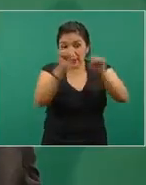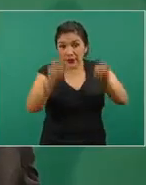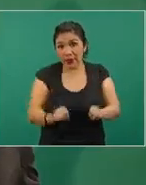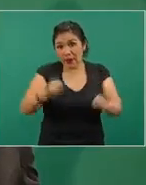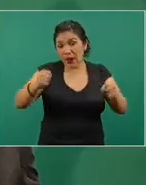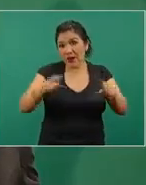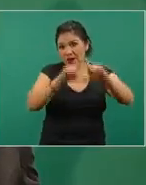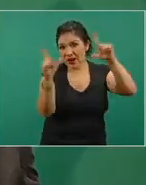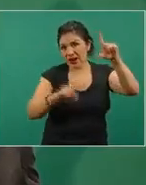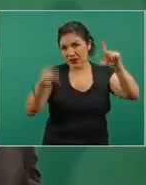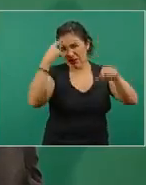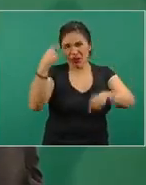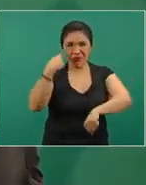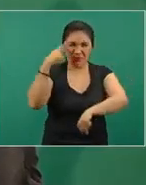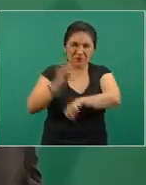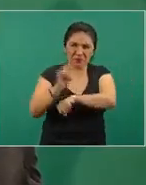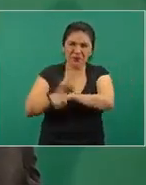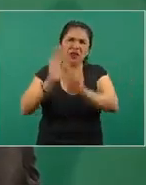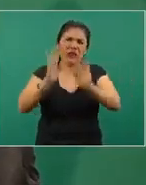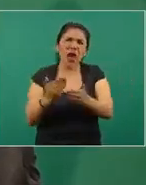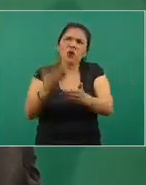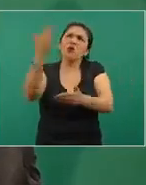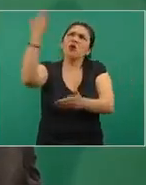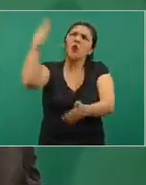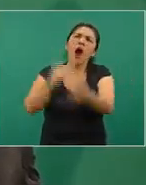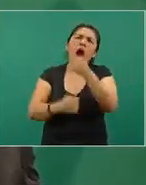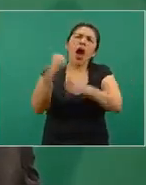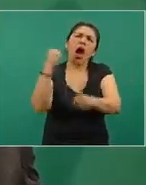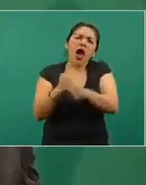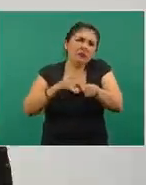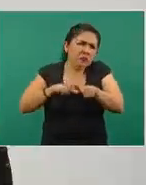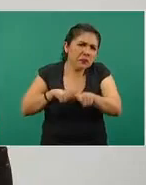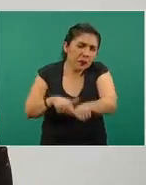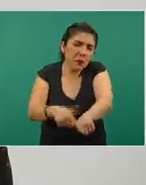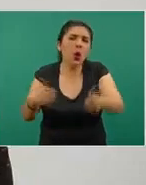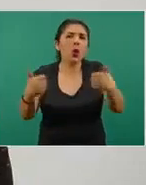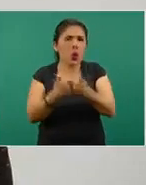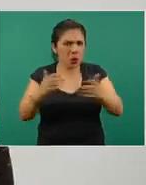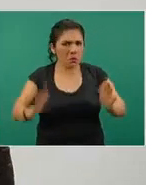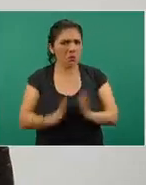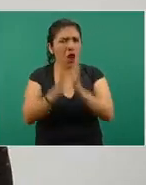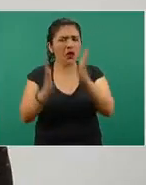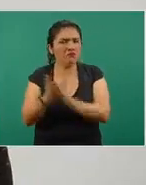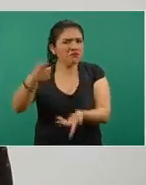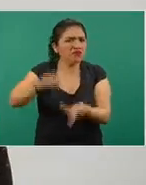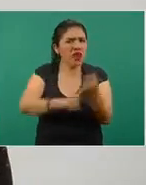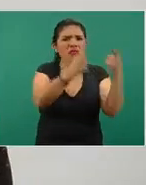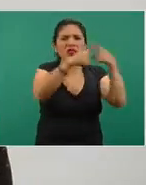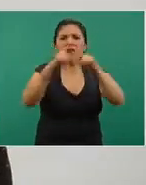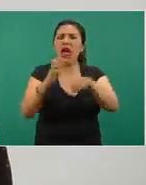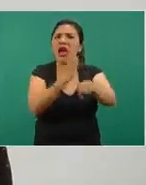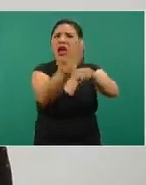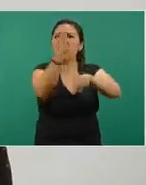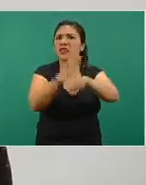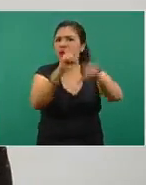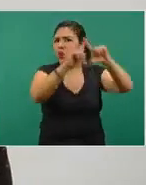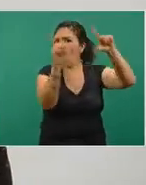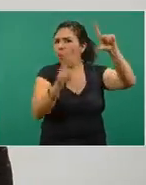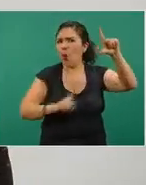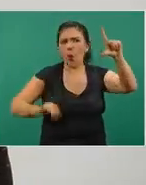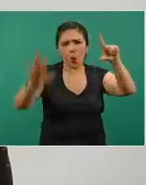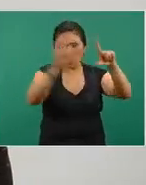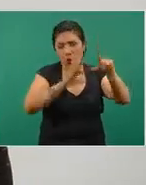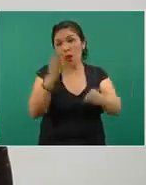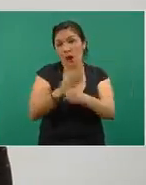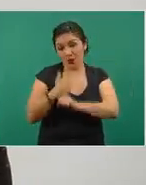nacional de vigilancia epidemiológica que ya tiene muchos años, en el cual participan todas las entidades federativas. De hecho, pues